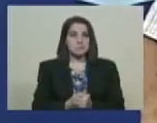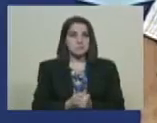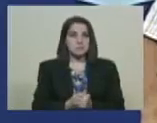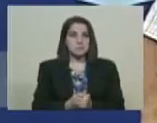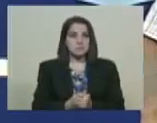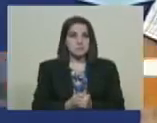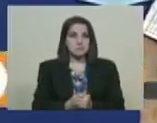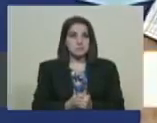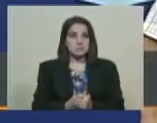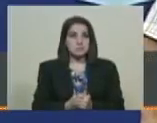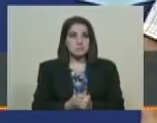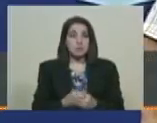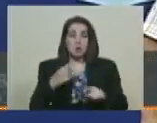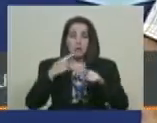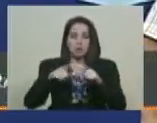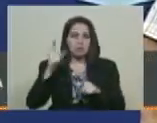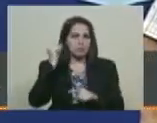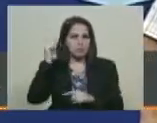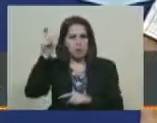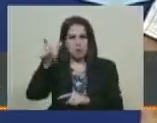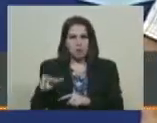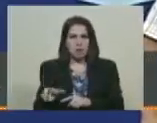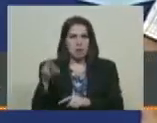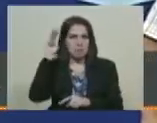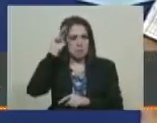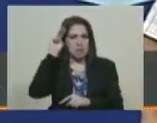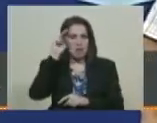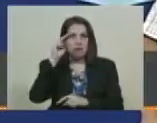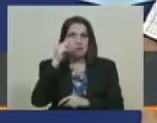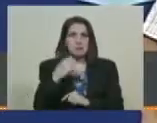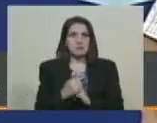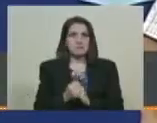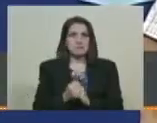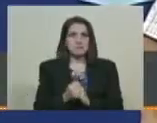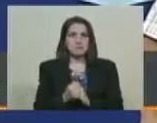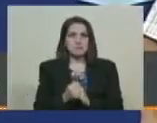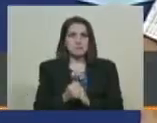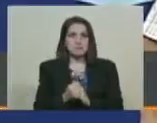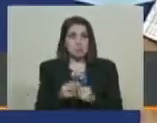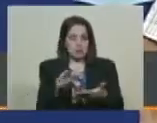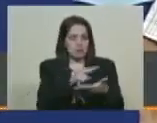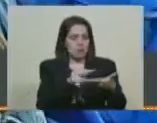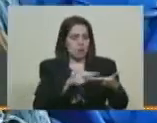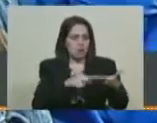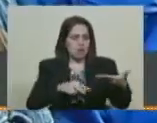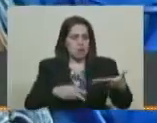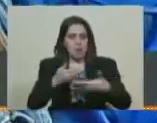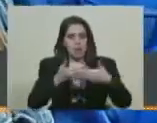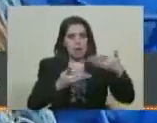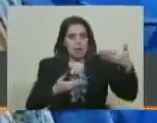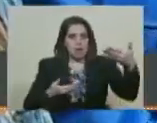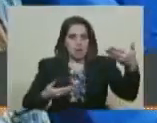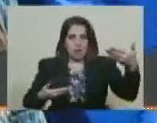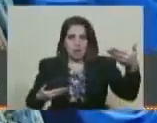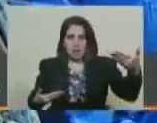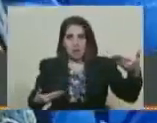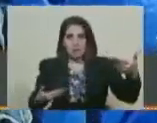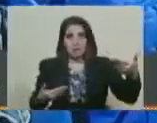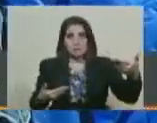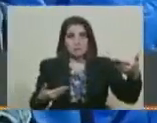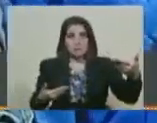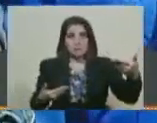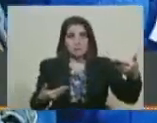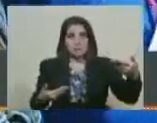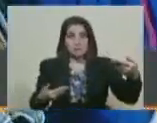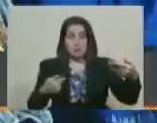Mientras la maestra Beatriz de Turén nos leía el documento, yo lo